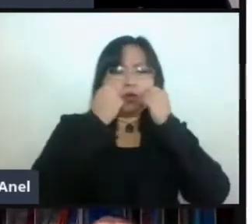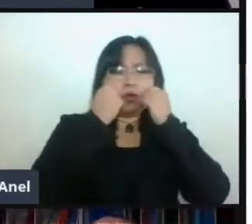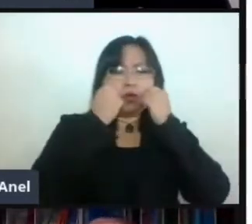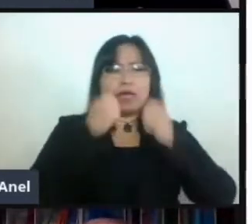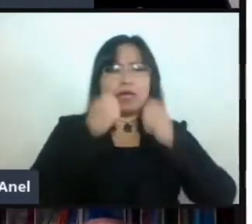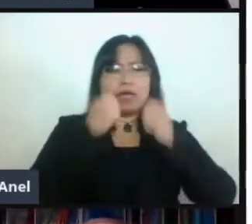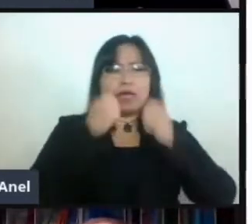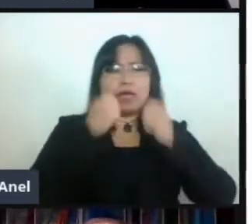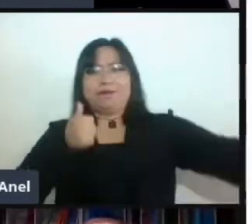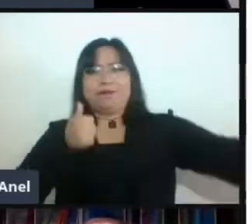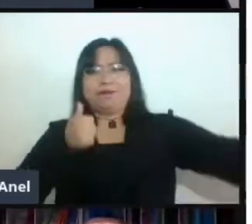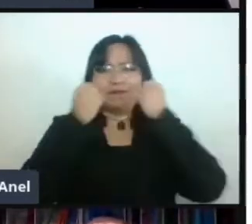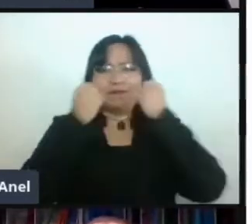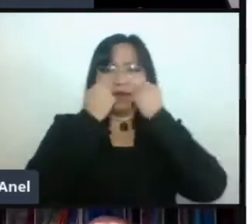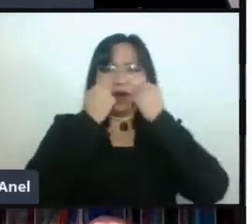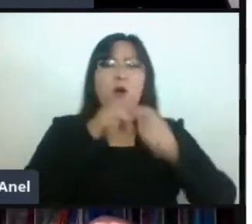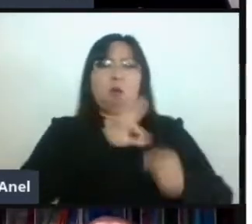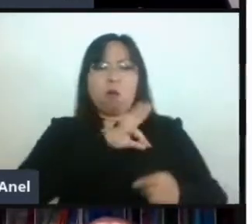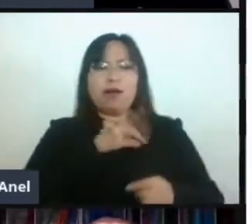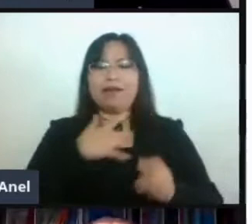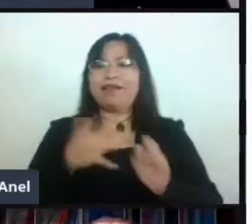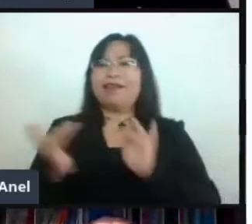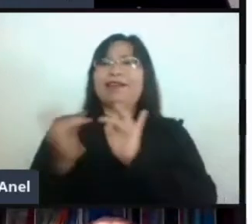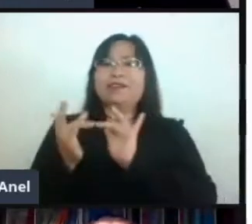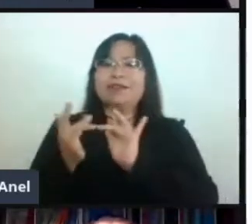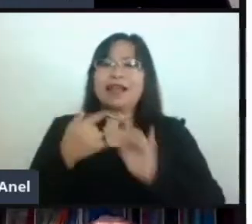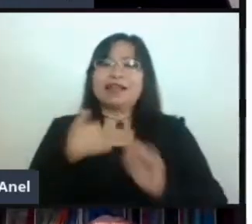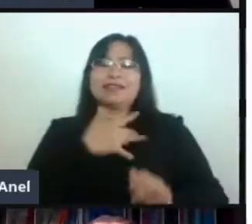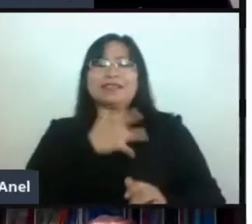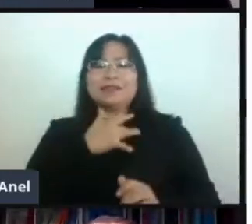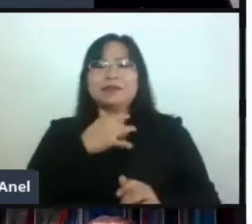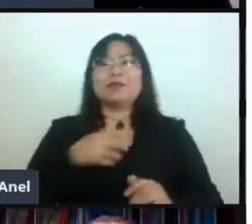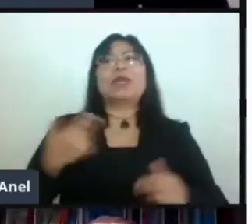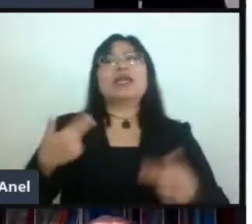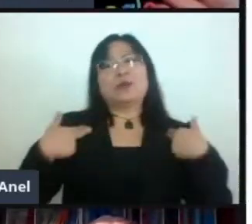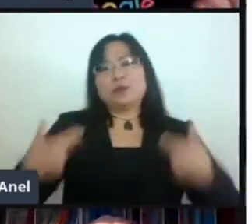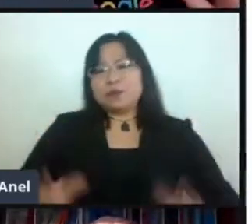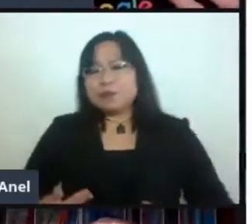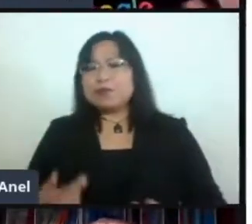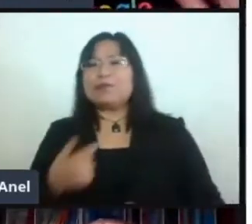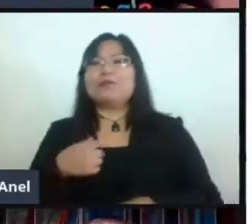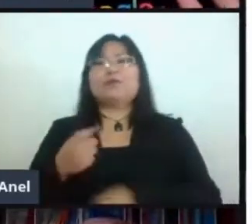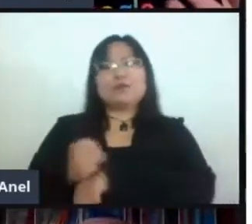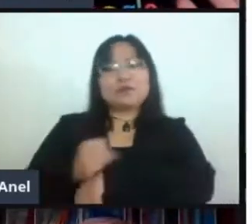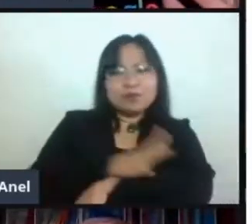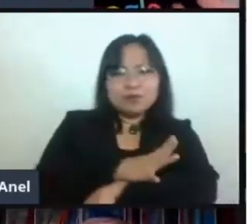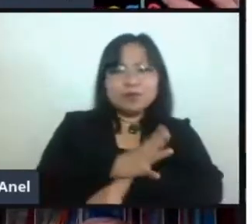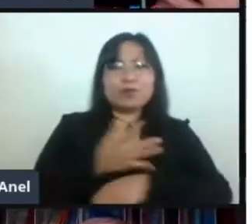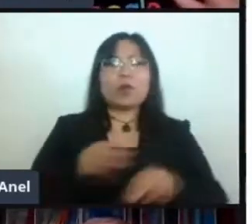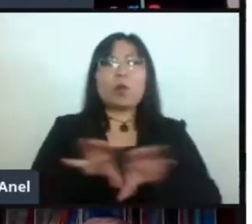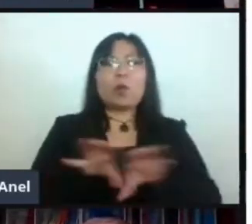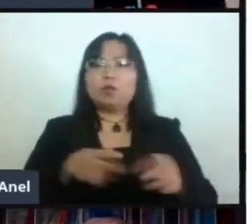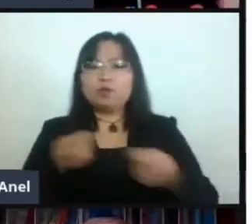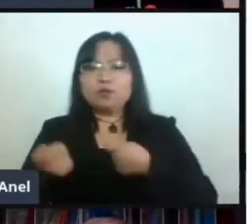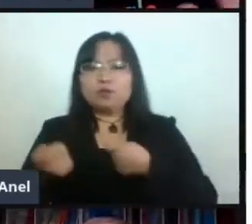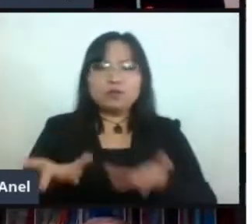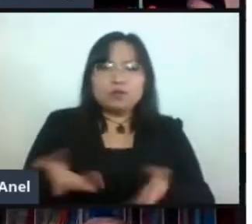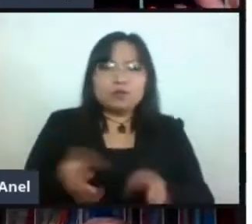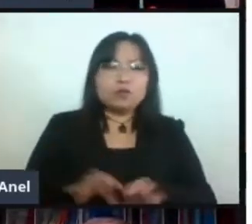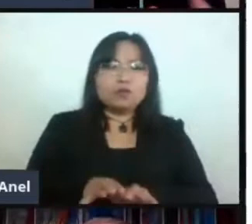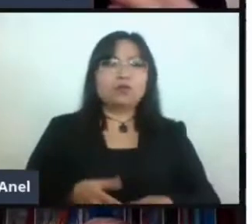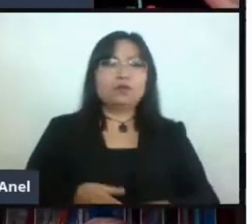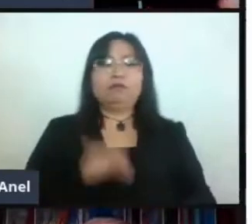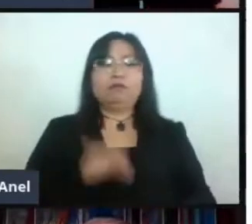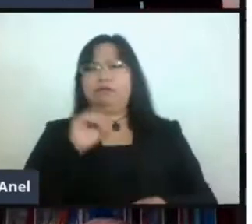formas de comunicación, pero el trato humano no deja de estar Claro, presente, y que ¿no? ese es, yo creo que un gran reto, ¿no? Y